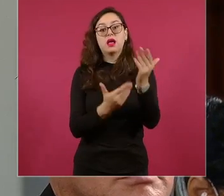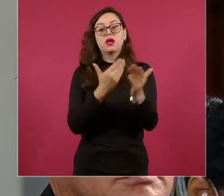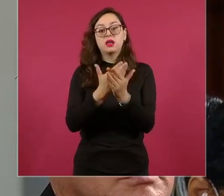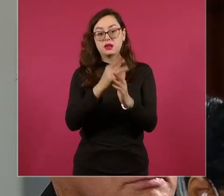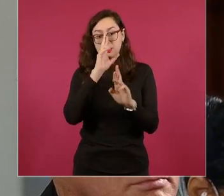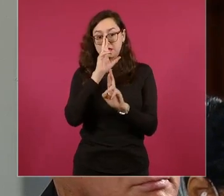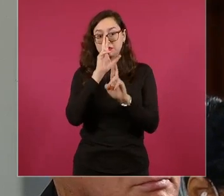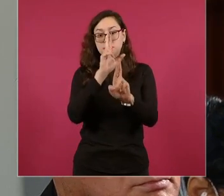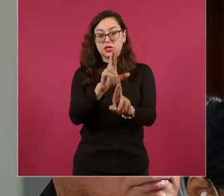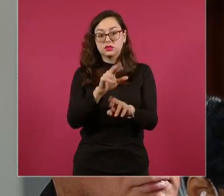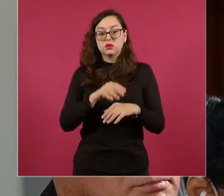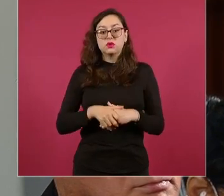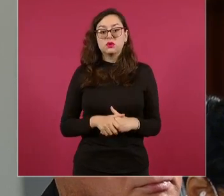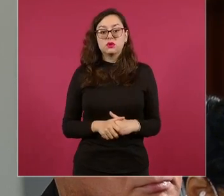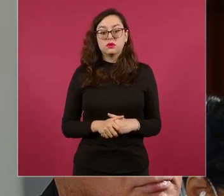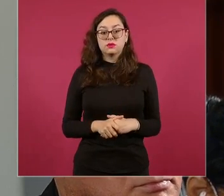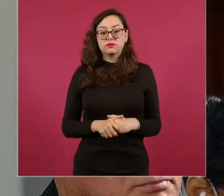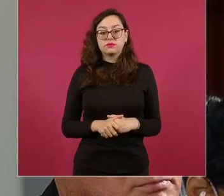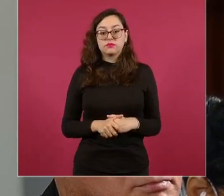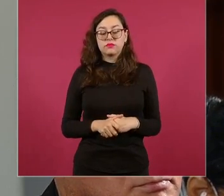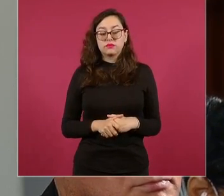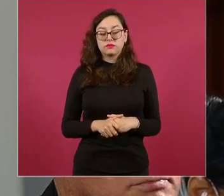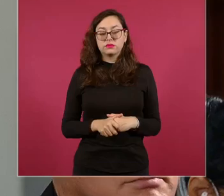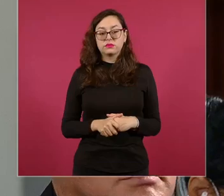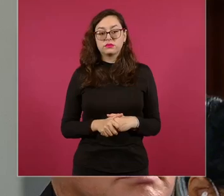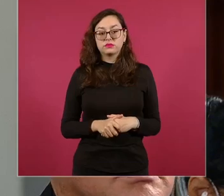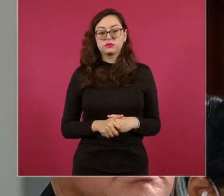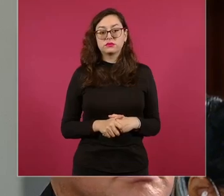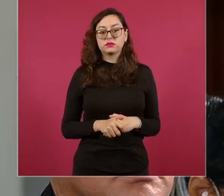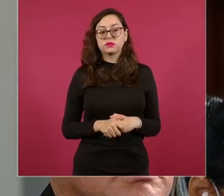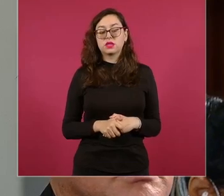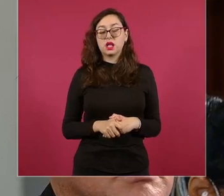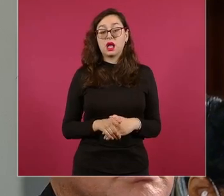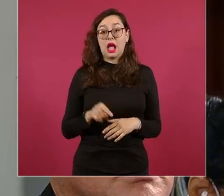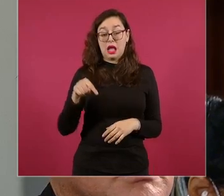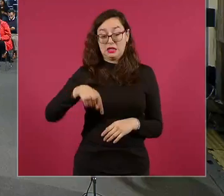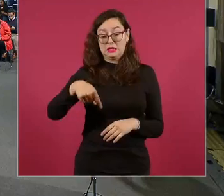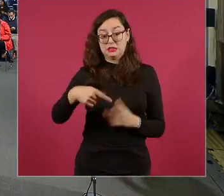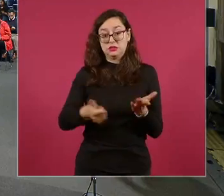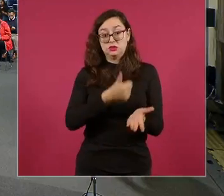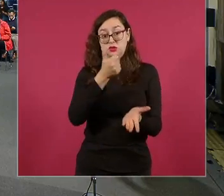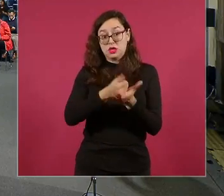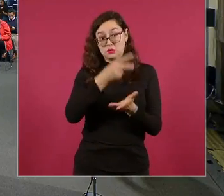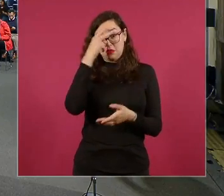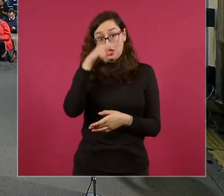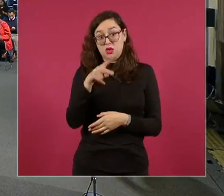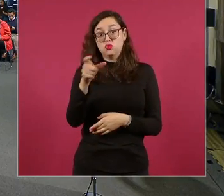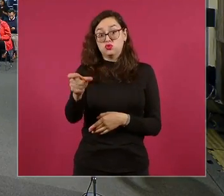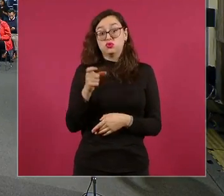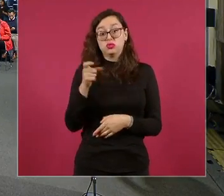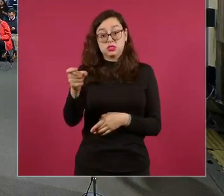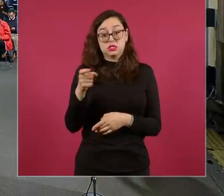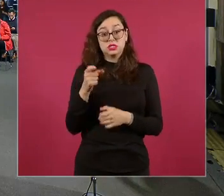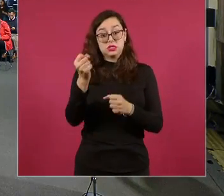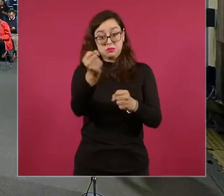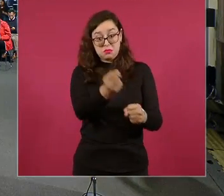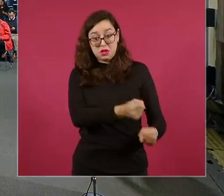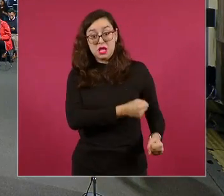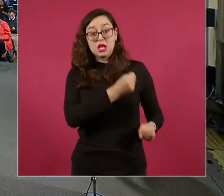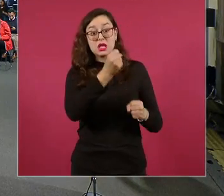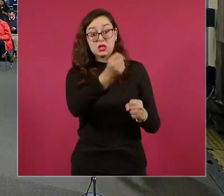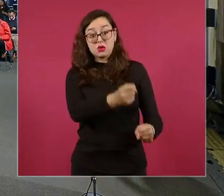perdón aquí en Xochimilco pues también le piden de manera